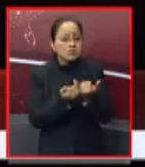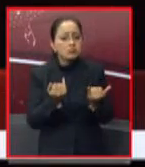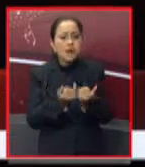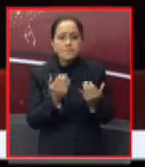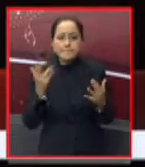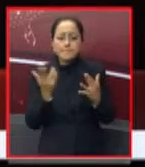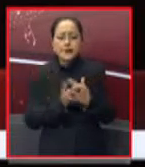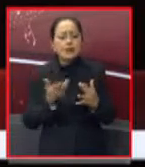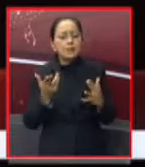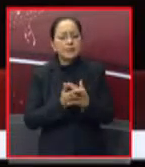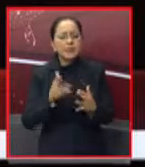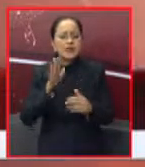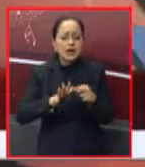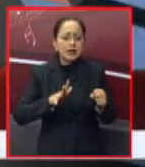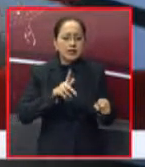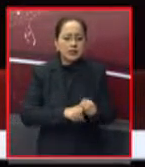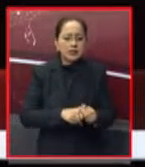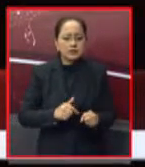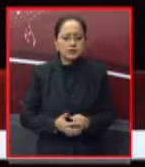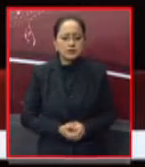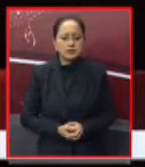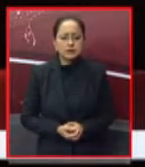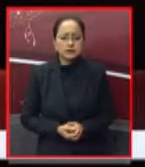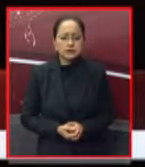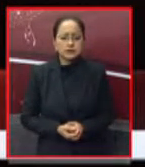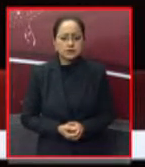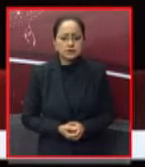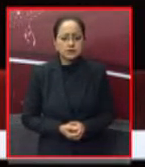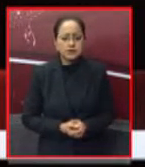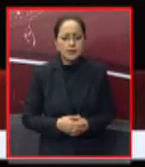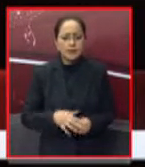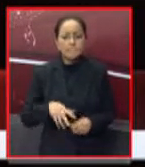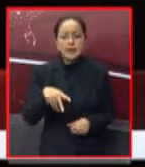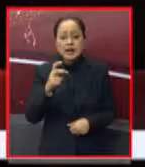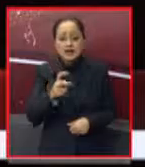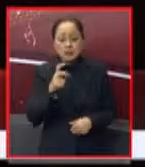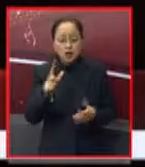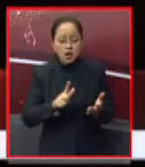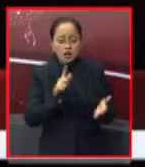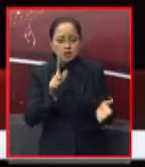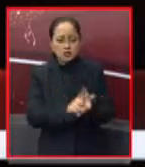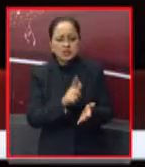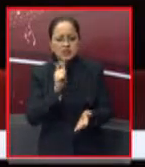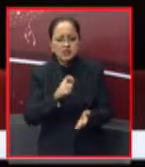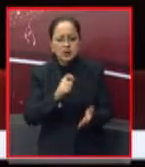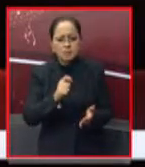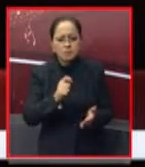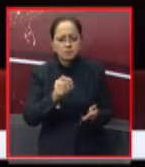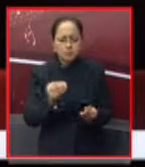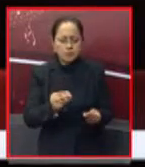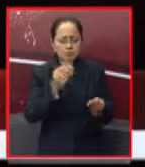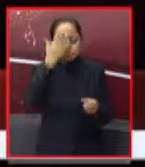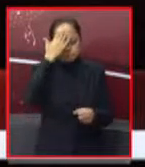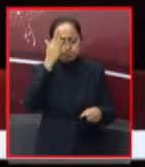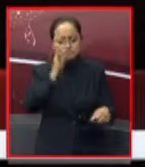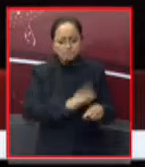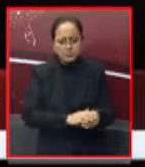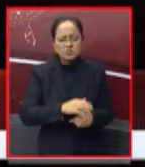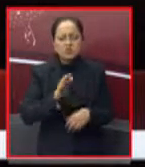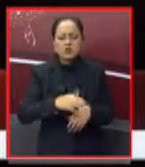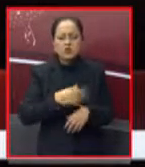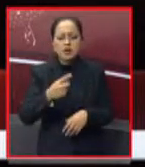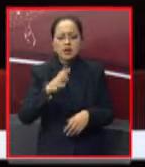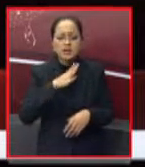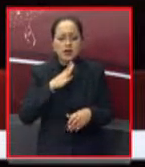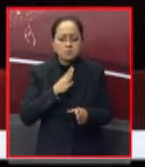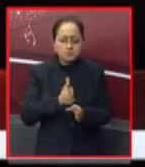existe en México de los animales. Pero esta legislatura va a pasar a la historia, porque hay un antes y un después